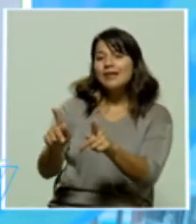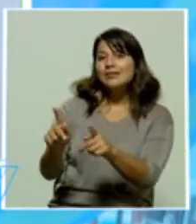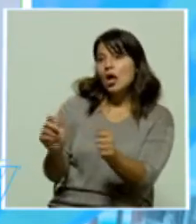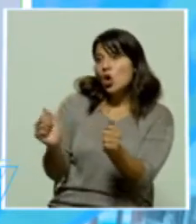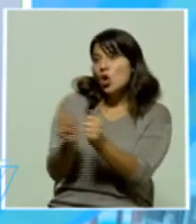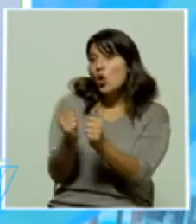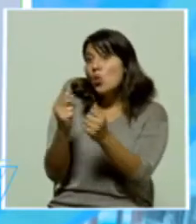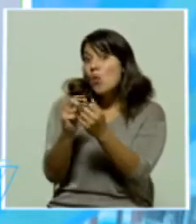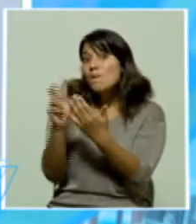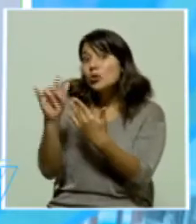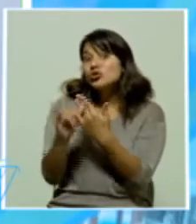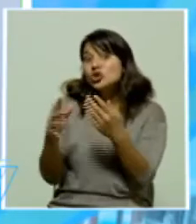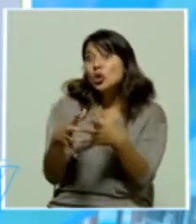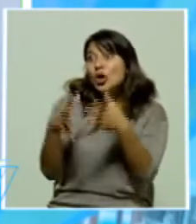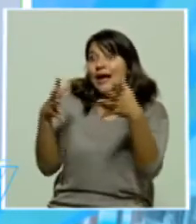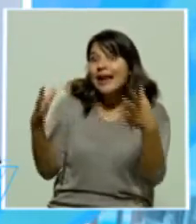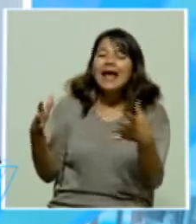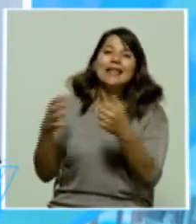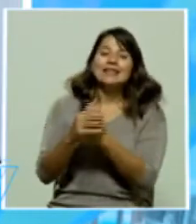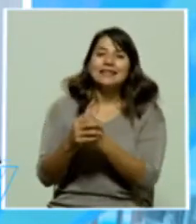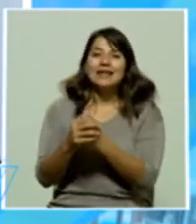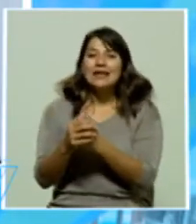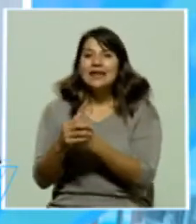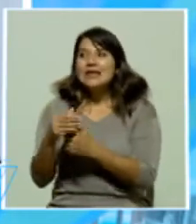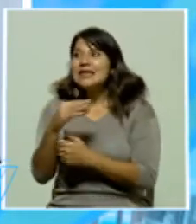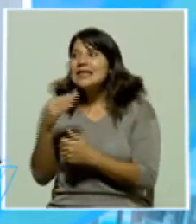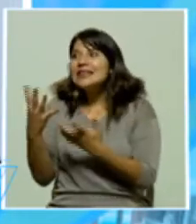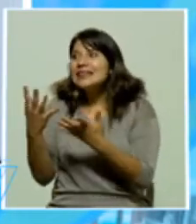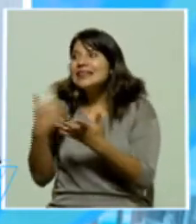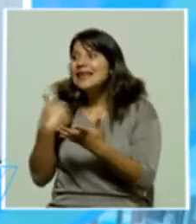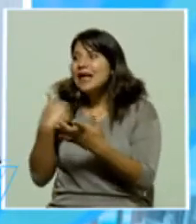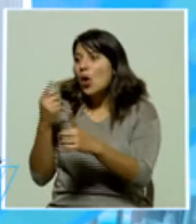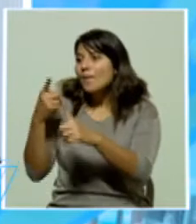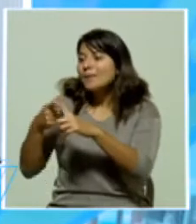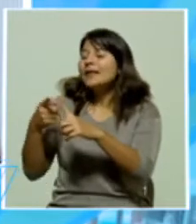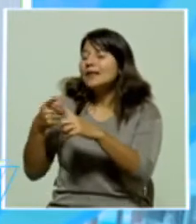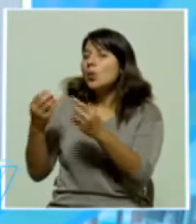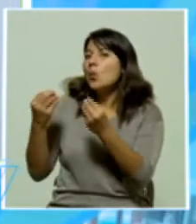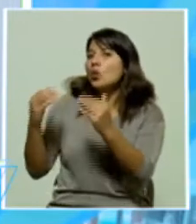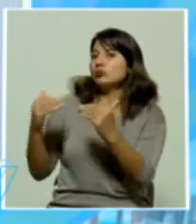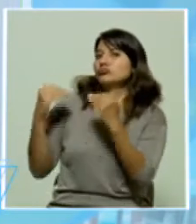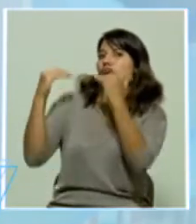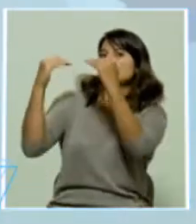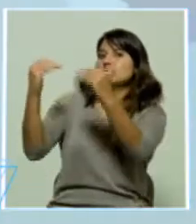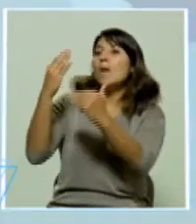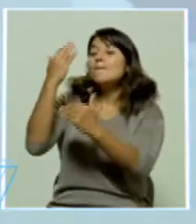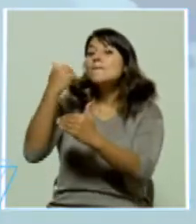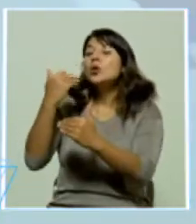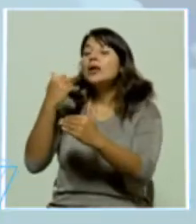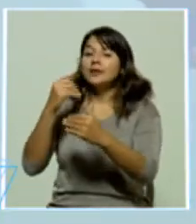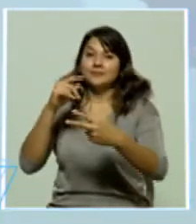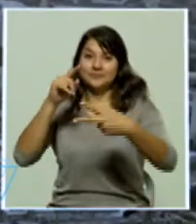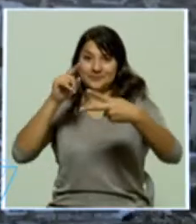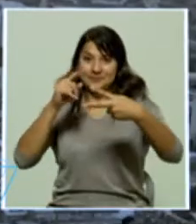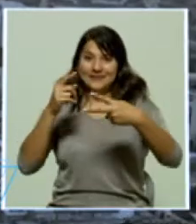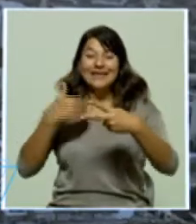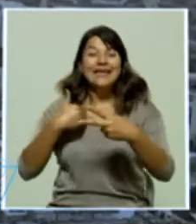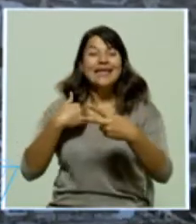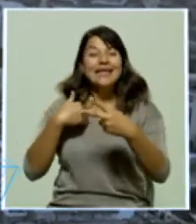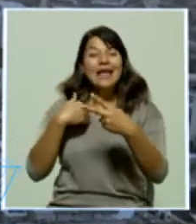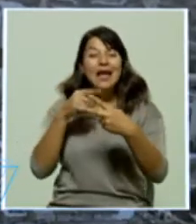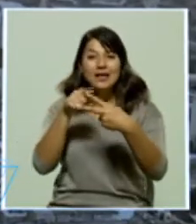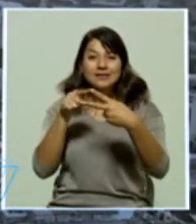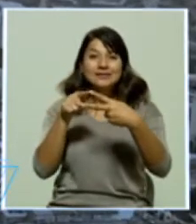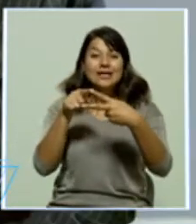en un proyecto muy ambicioso, porque planteaba un tema muy difícil, de explorar 2 cosas: un lenguaje